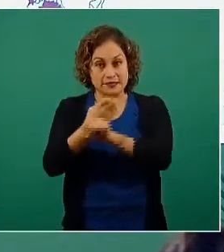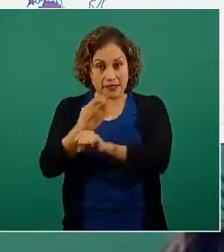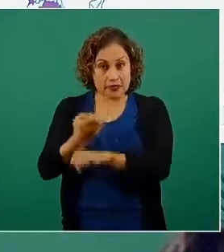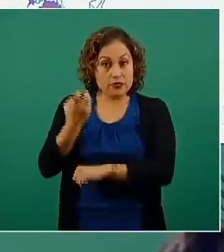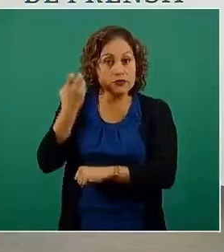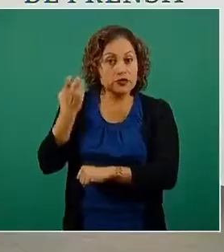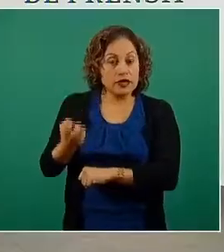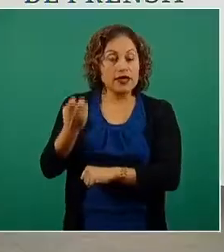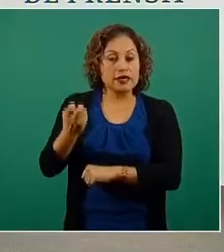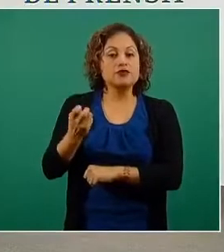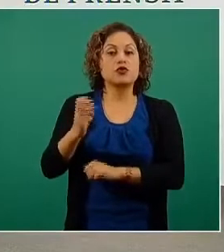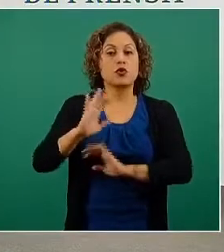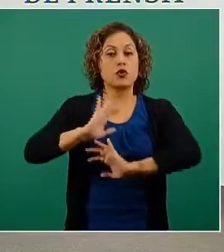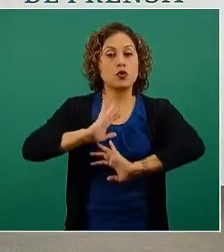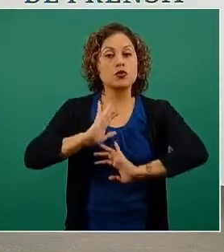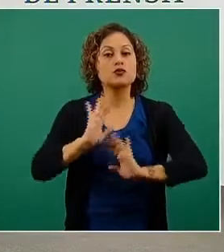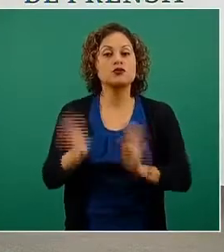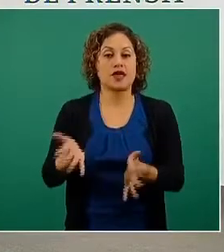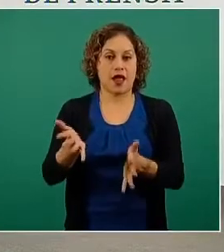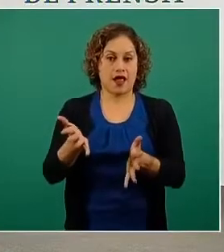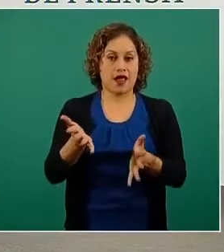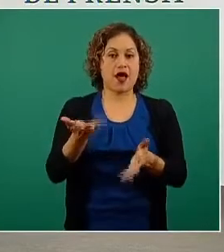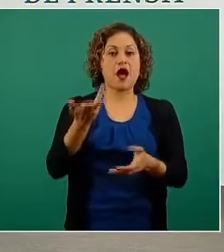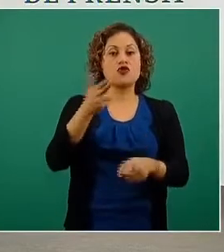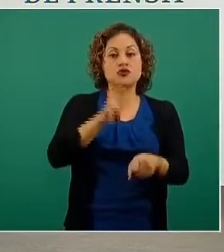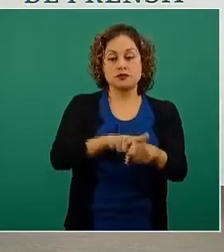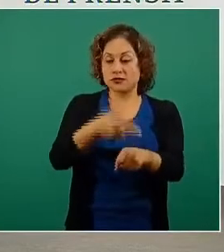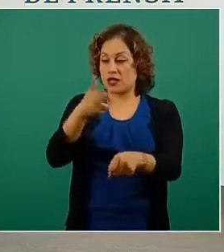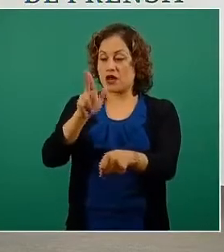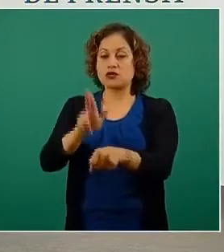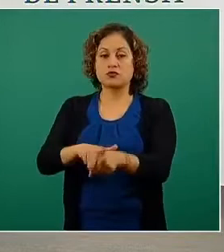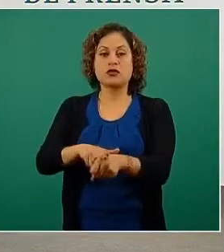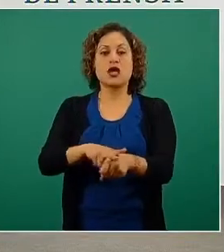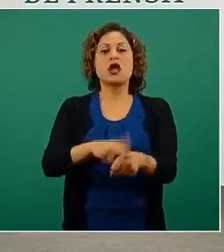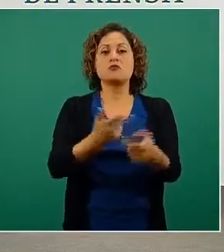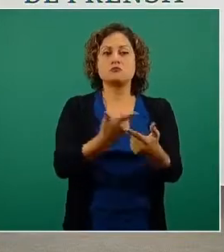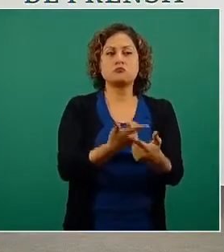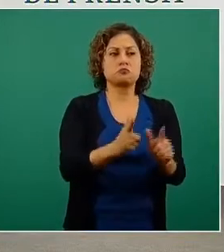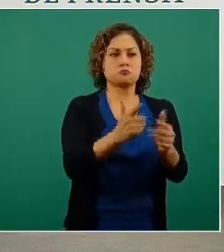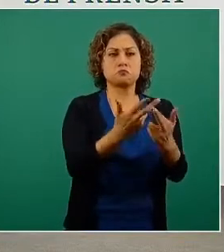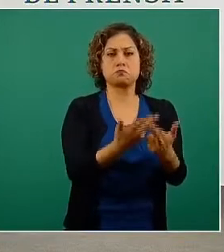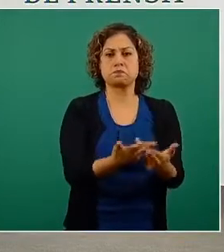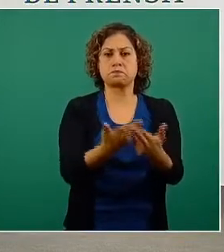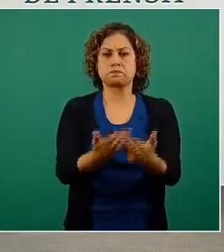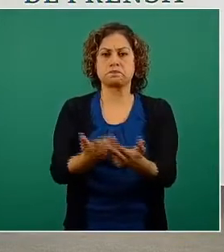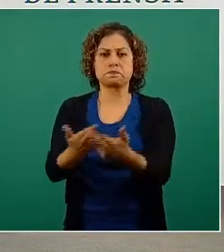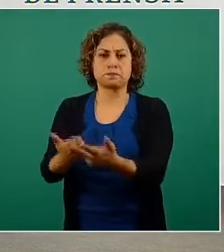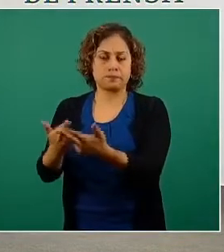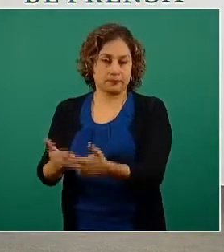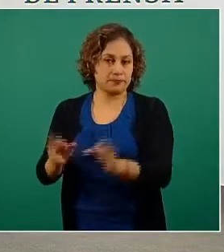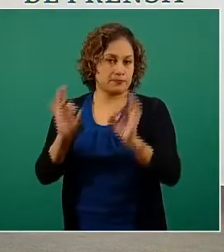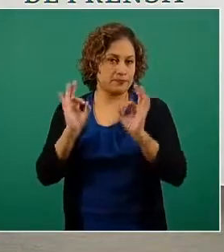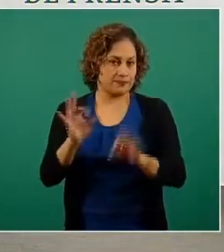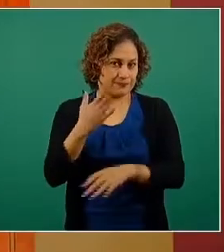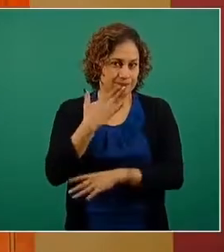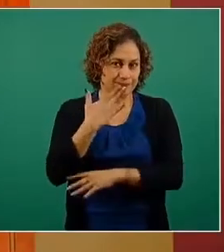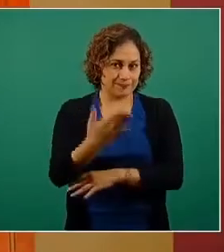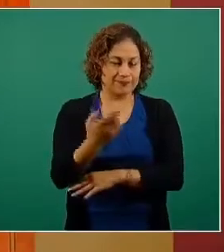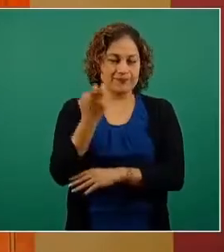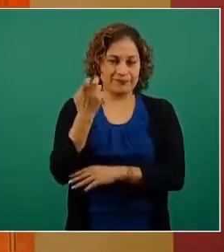con mayor espacio para captación de pacientes COVID. Entonces, por tanto, significa que tienen